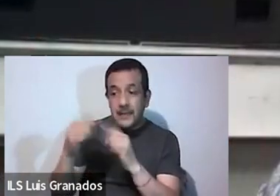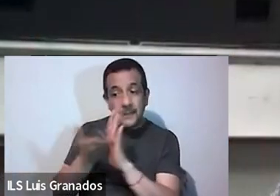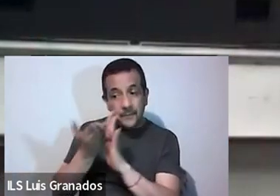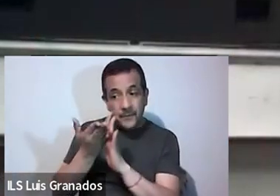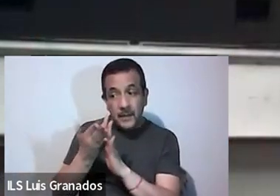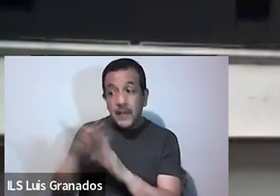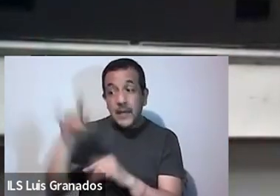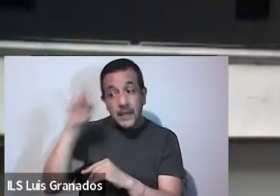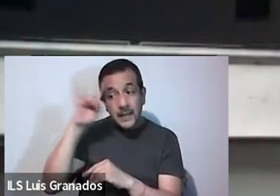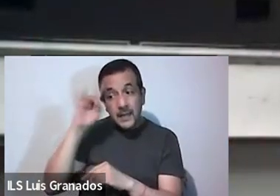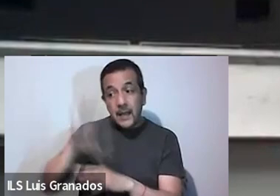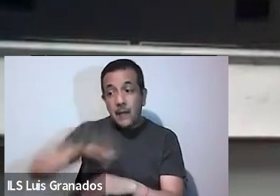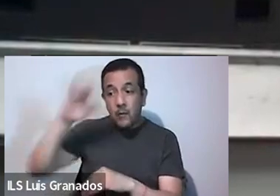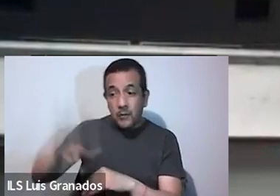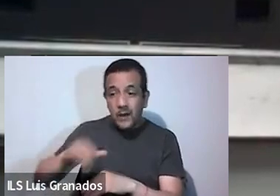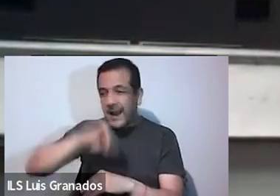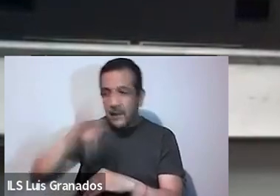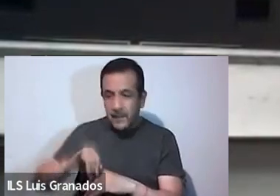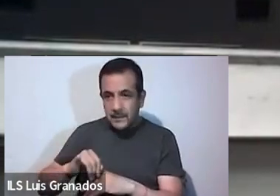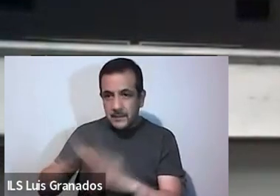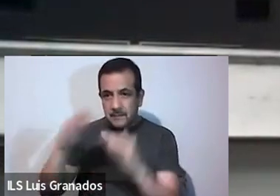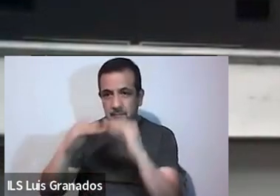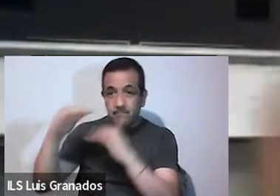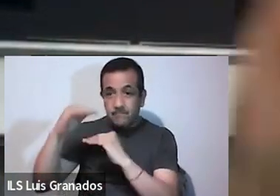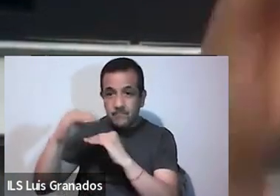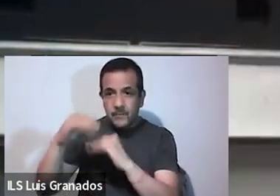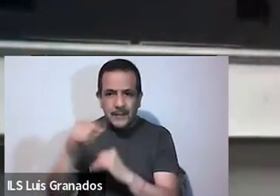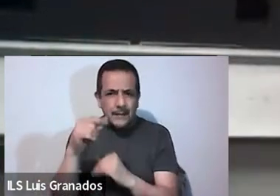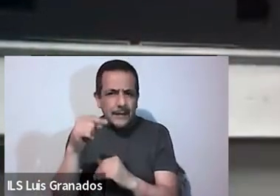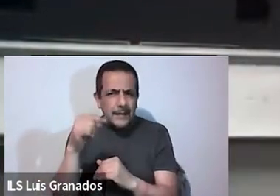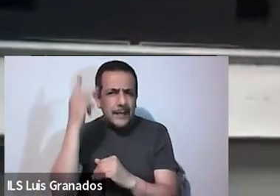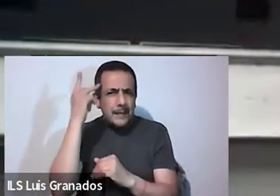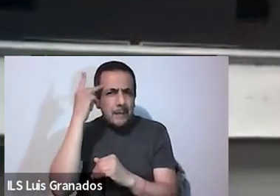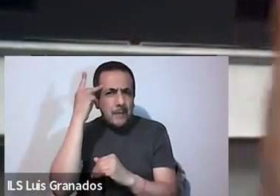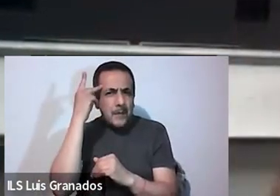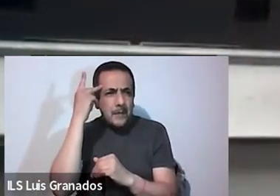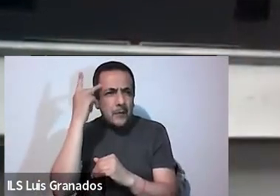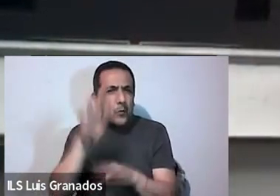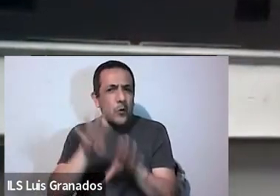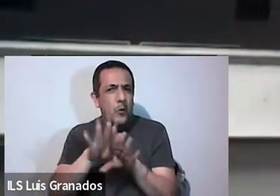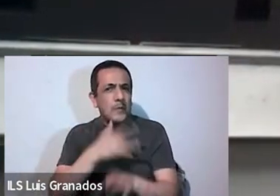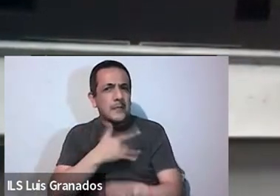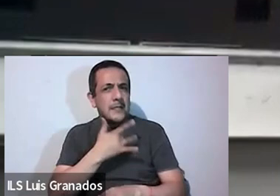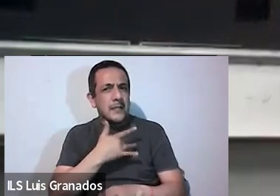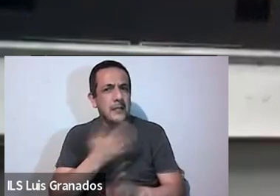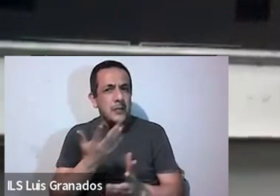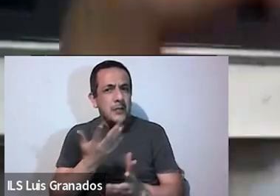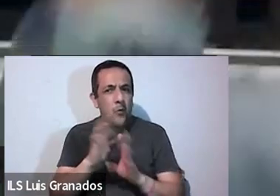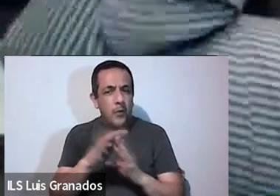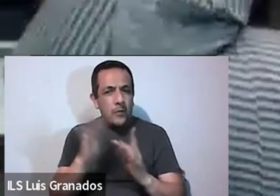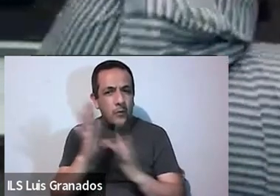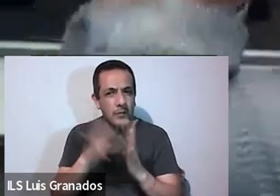jamás la podrán vencer. ¿Se imaginan ese momento para Pedro? ¿Cómo se sentiría Pedro el día que escuchó esto de voz del